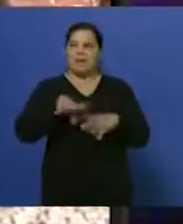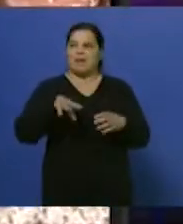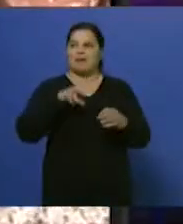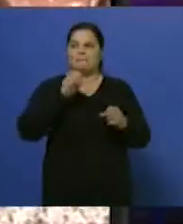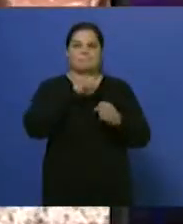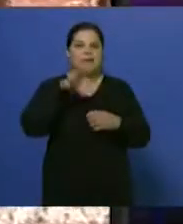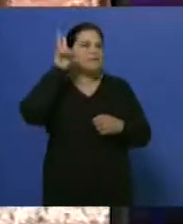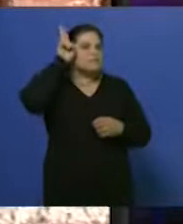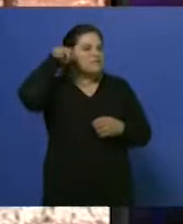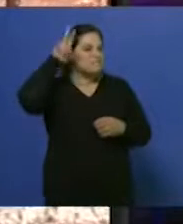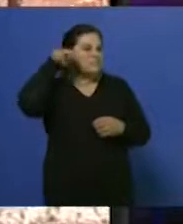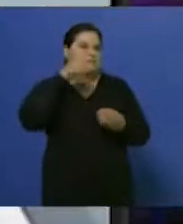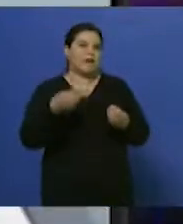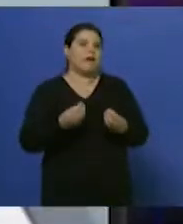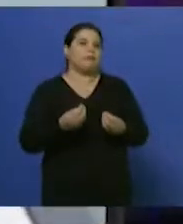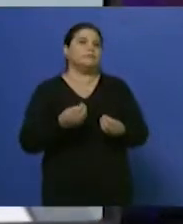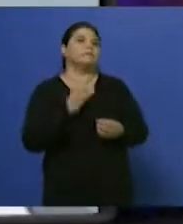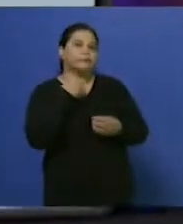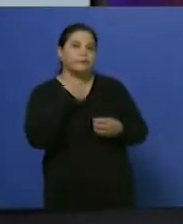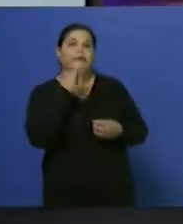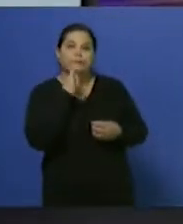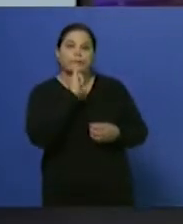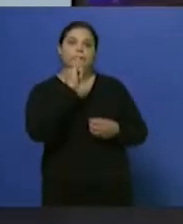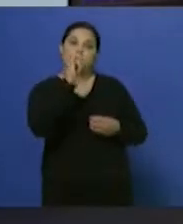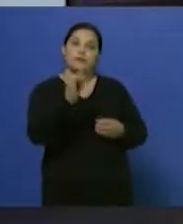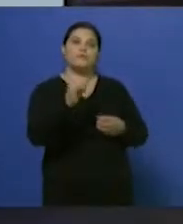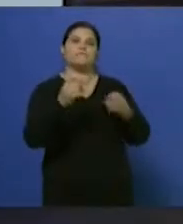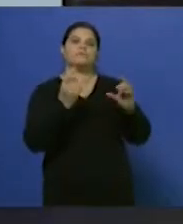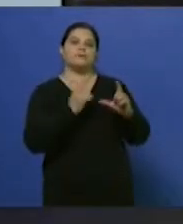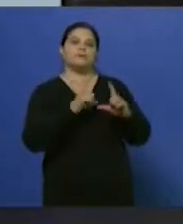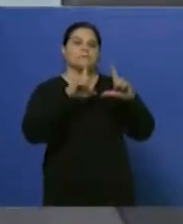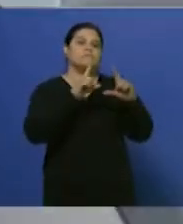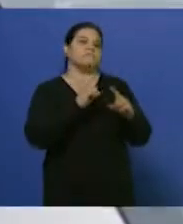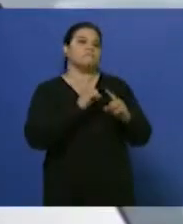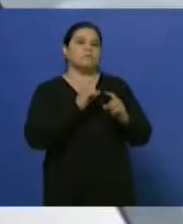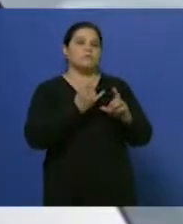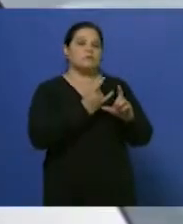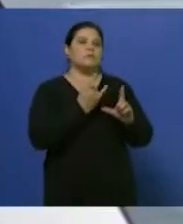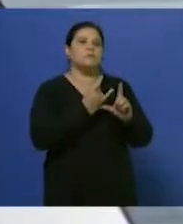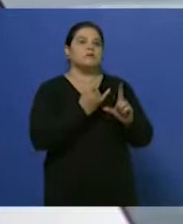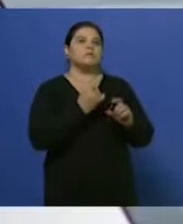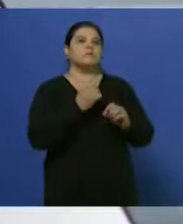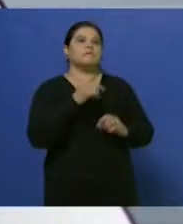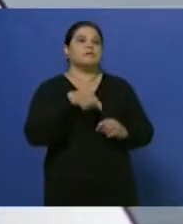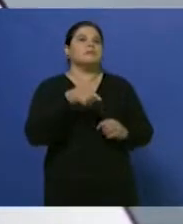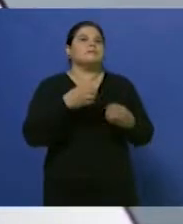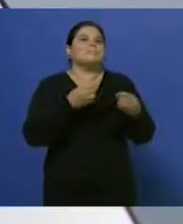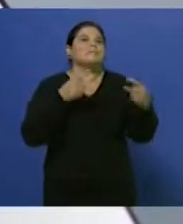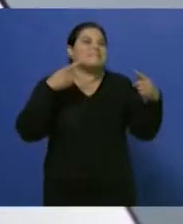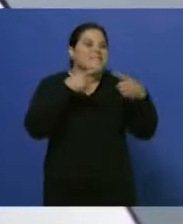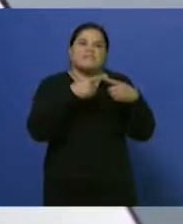vínculo, ya lo he dicho en un montón de noticieros, no hay nada que me relacione con el señor